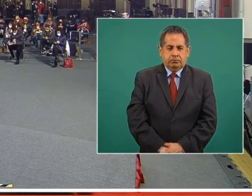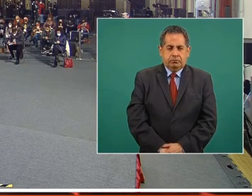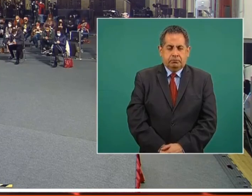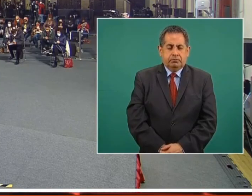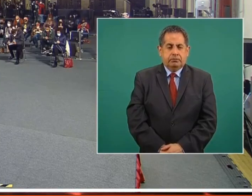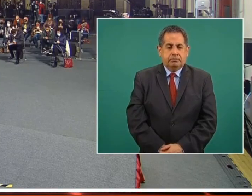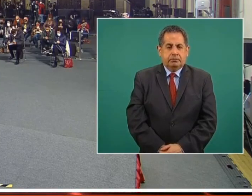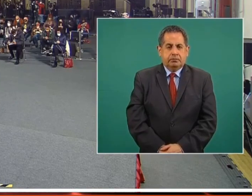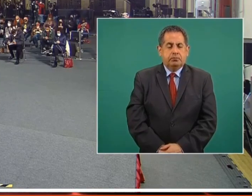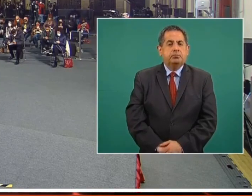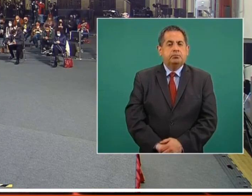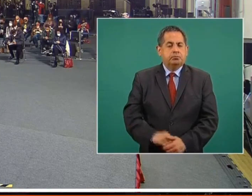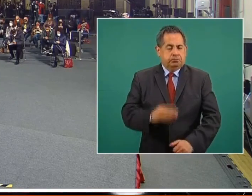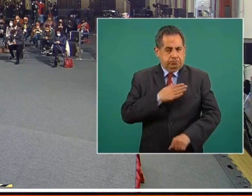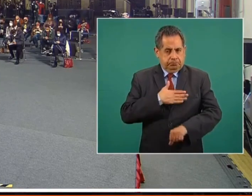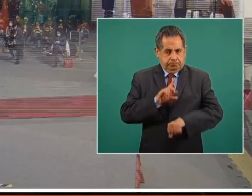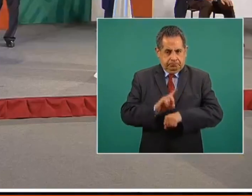Muy buenos días.